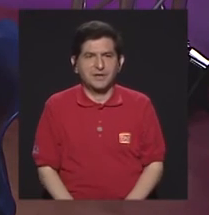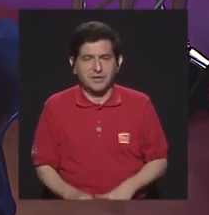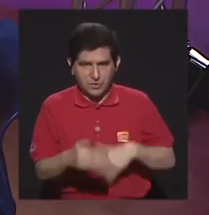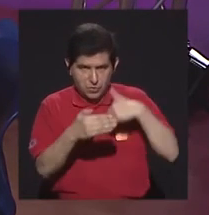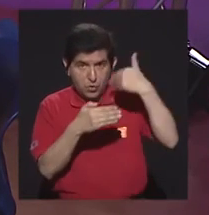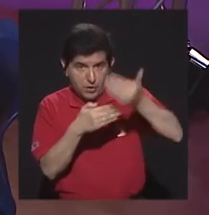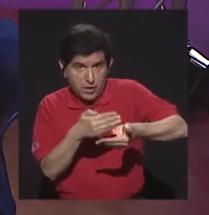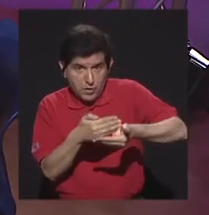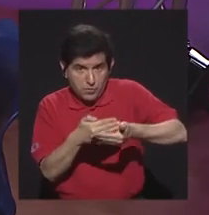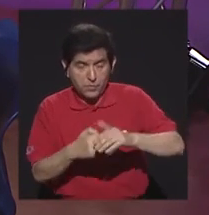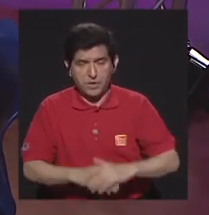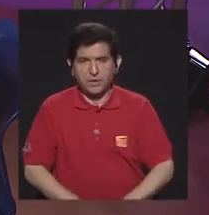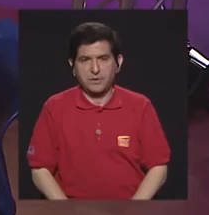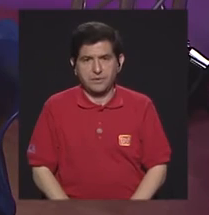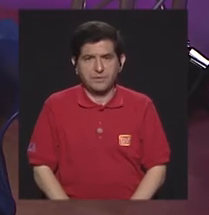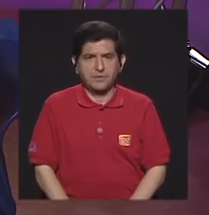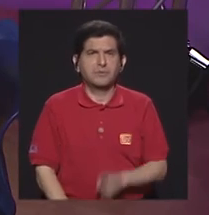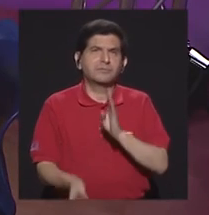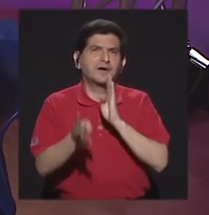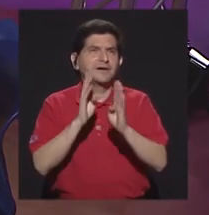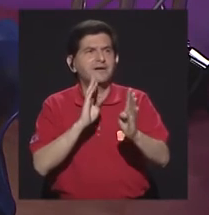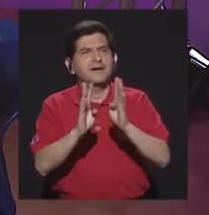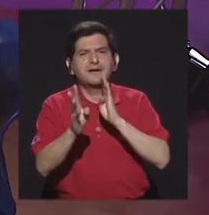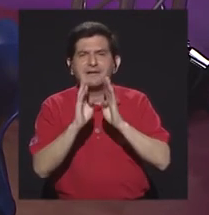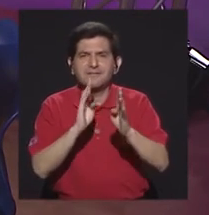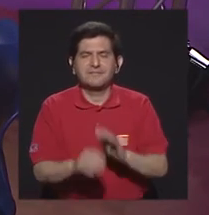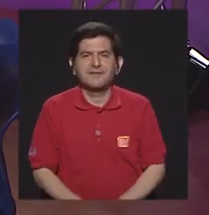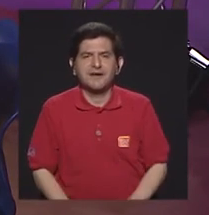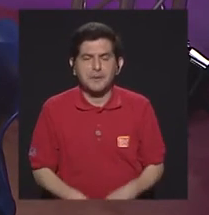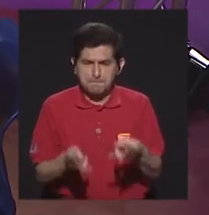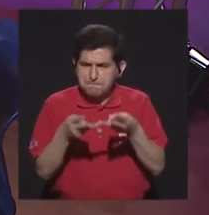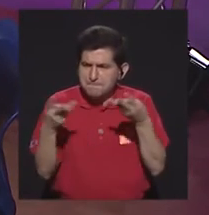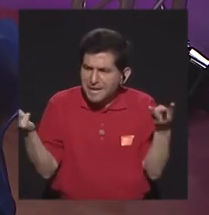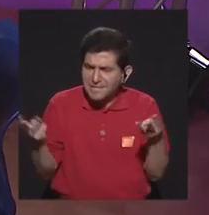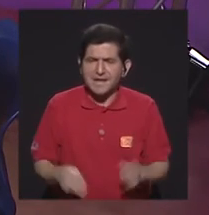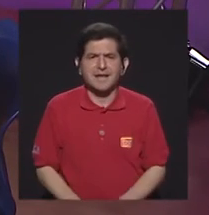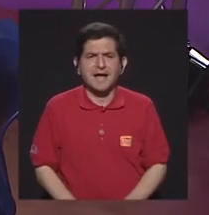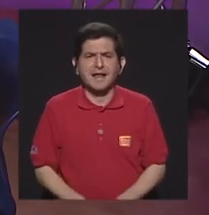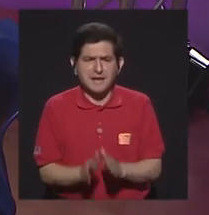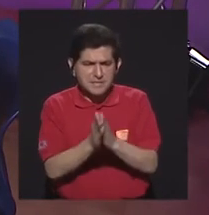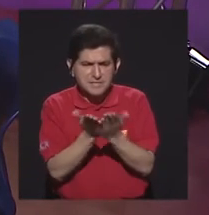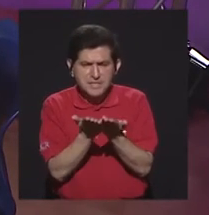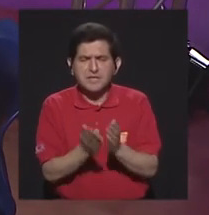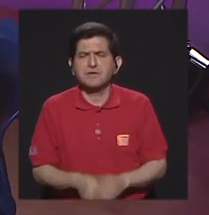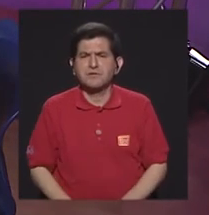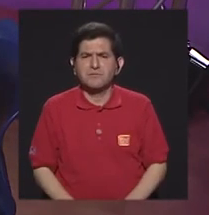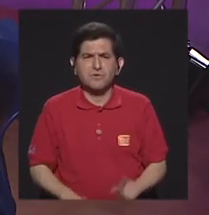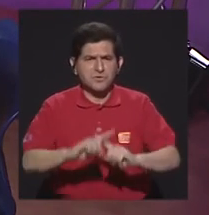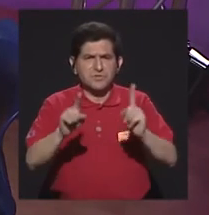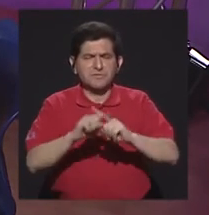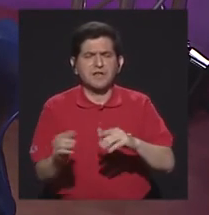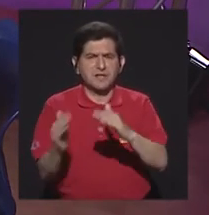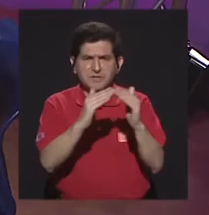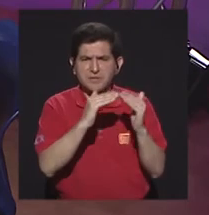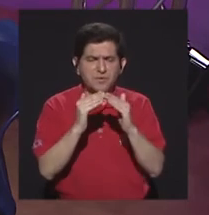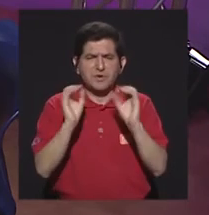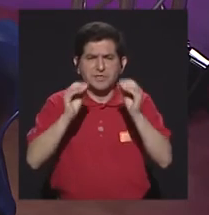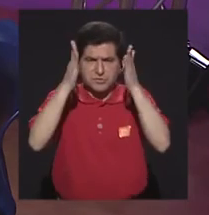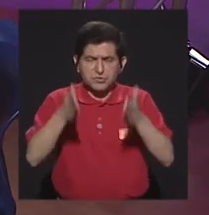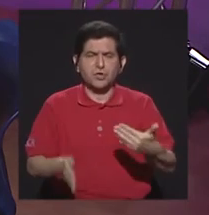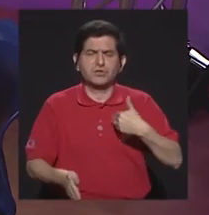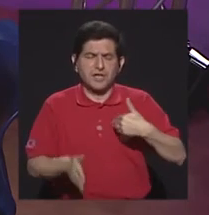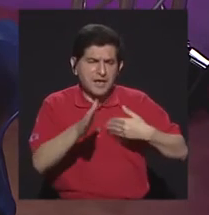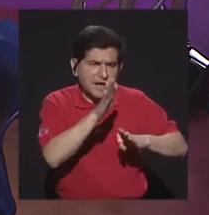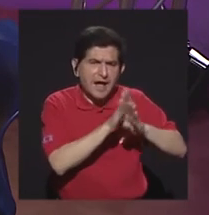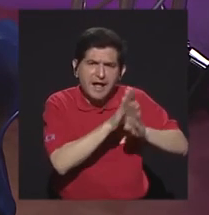el siguiente bloque hablando de los materiales, los textos, los recursos didácticos con que cuenta la población docente para